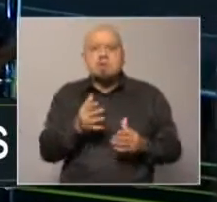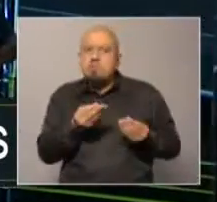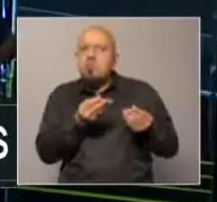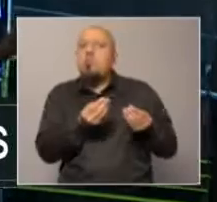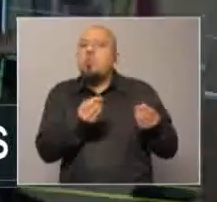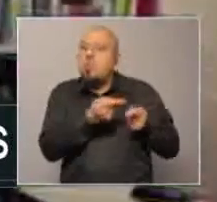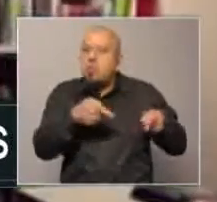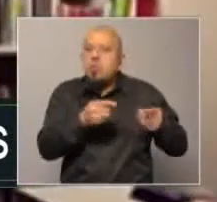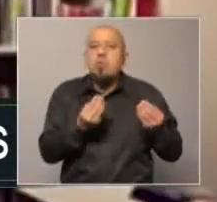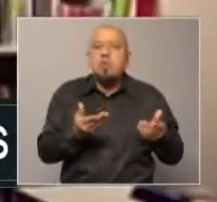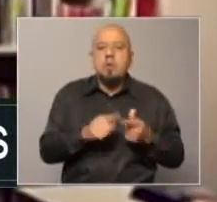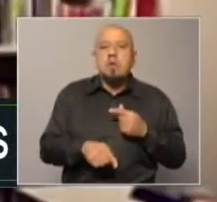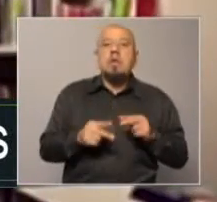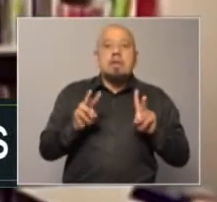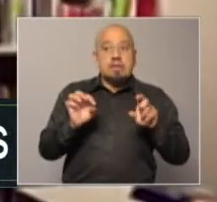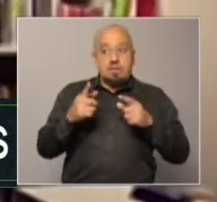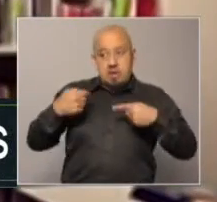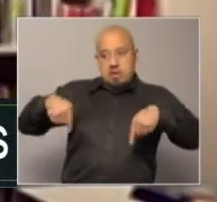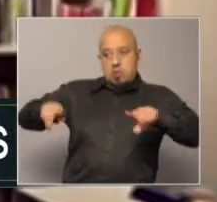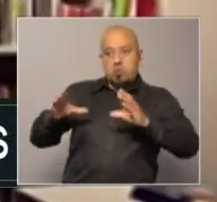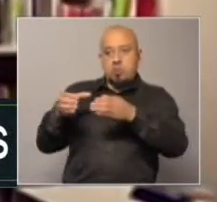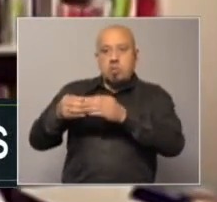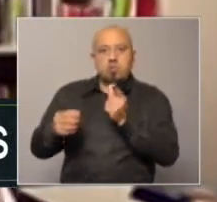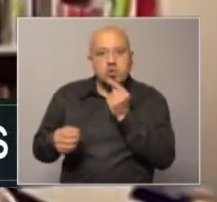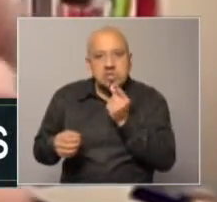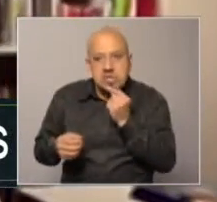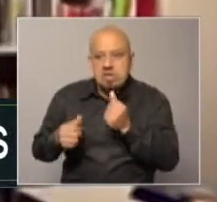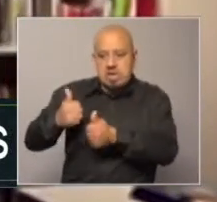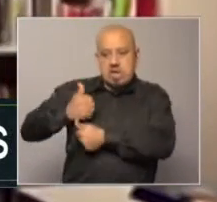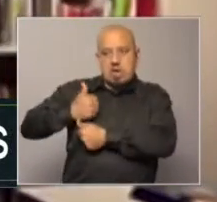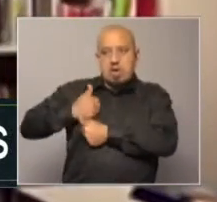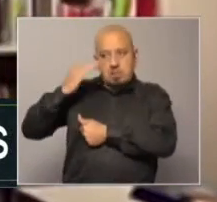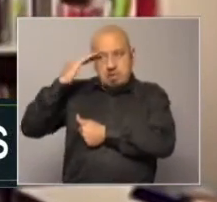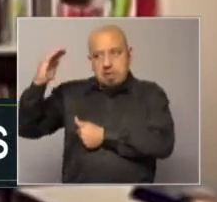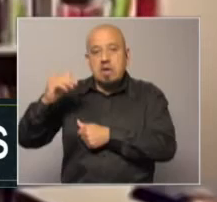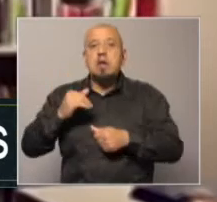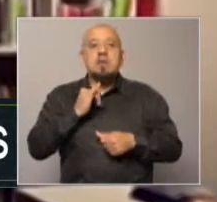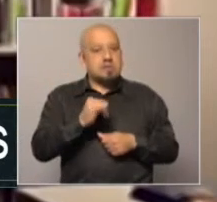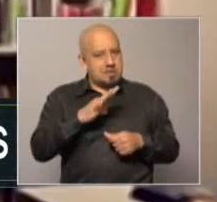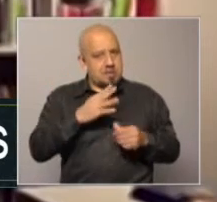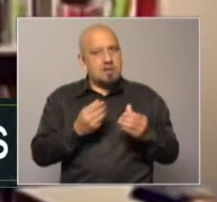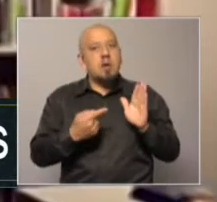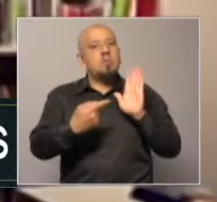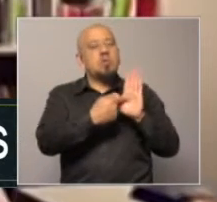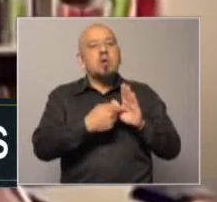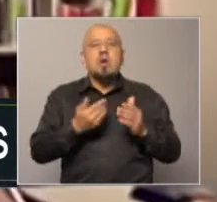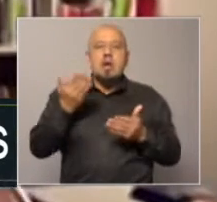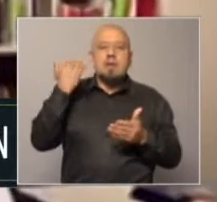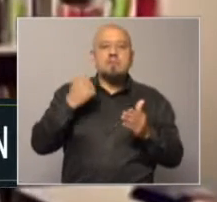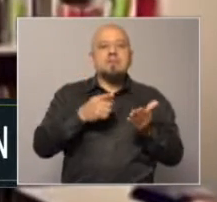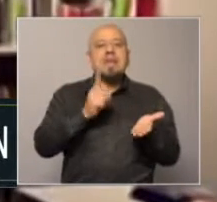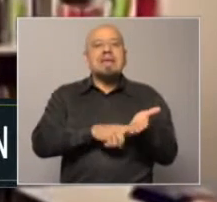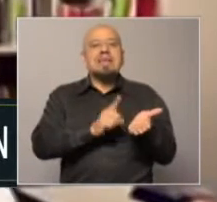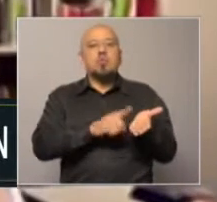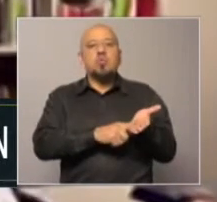las Fuerzas Armadas y de orden, sí lo abre. En el estatuto de la Constitución de Pinochet, bueno,